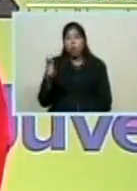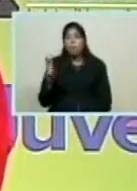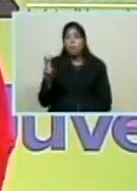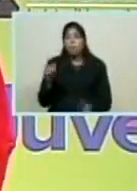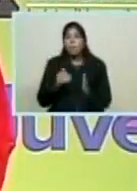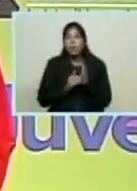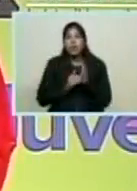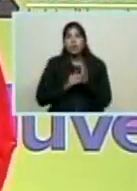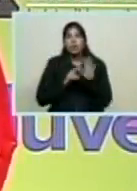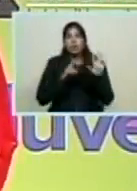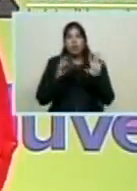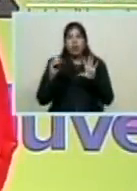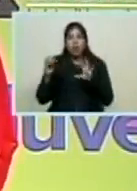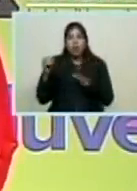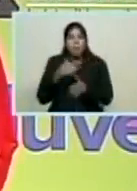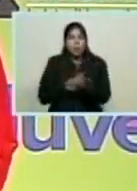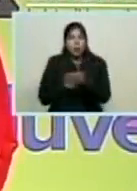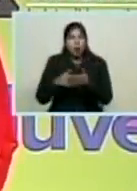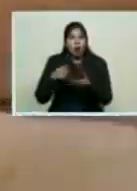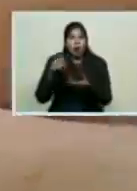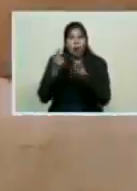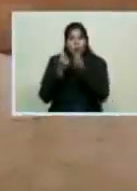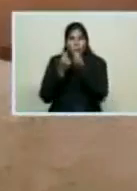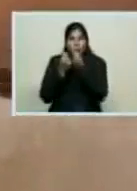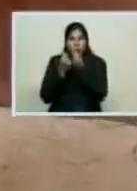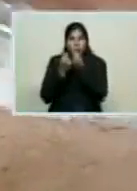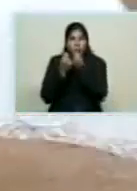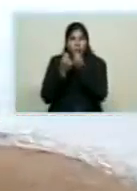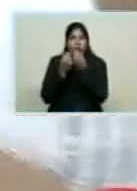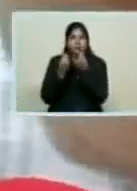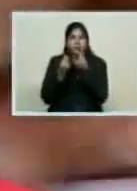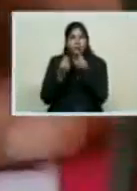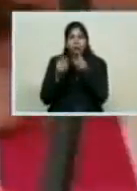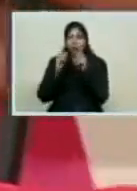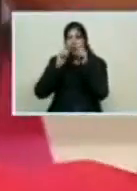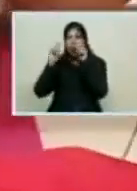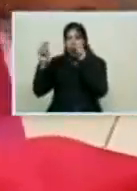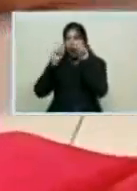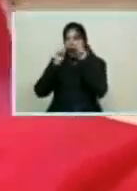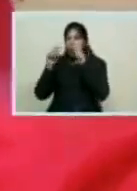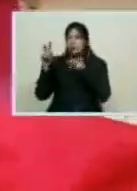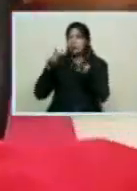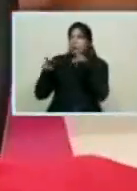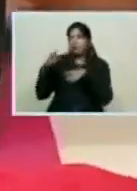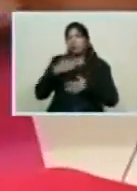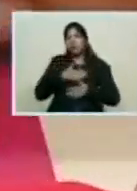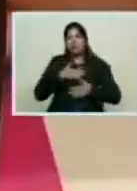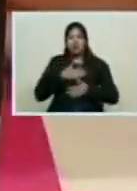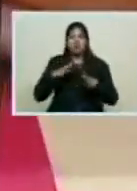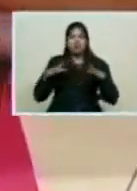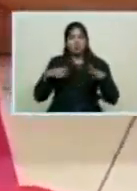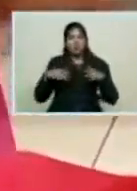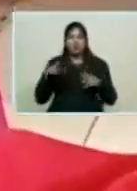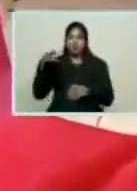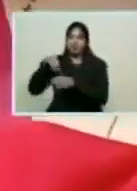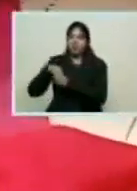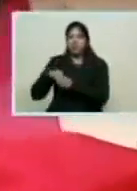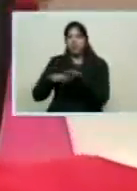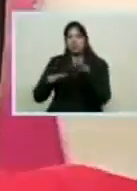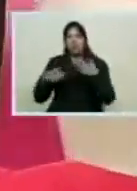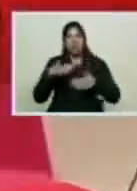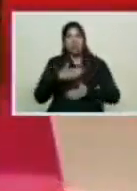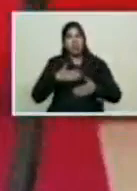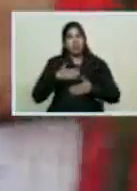142.730 millones de bolívares aprobado para el turismo del sector maestro, maestra, el